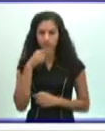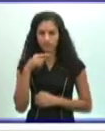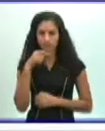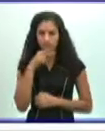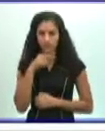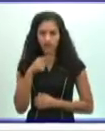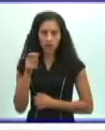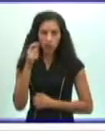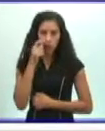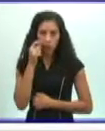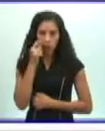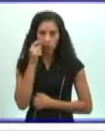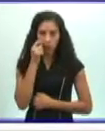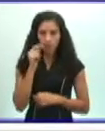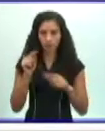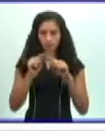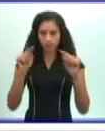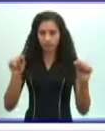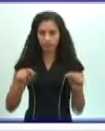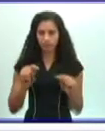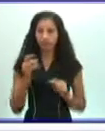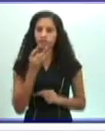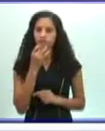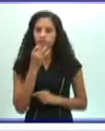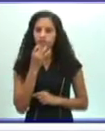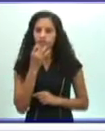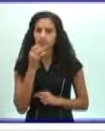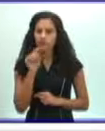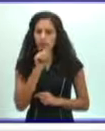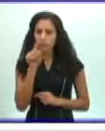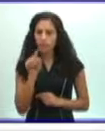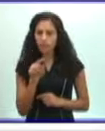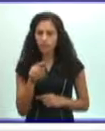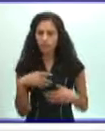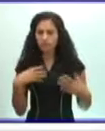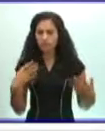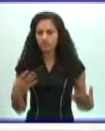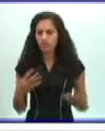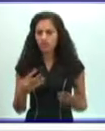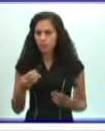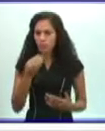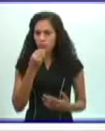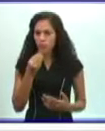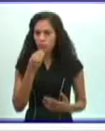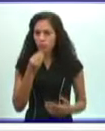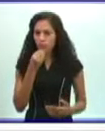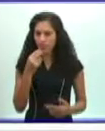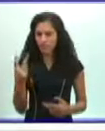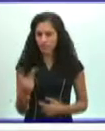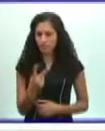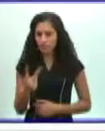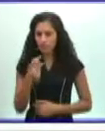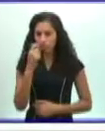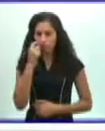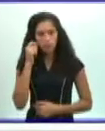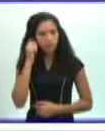y Diego esta otra. La pregunta era, ¿es posible que ambos tengan la